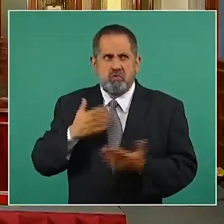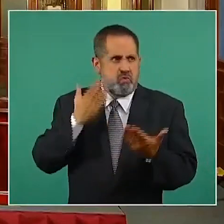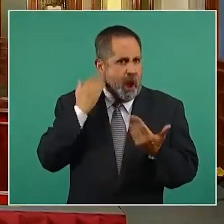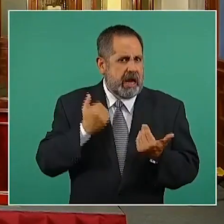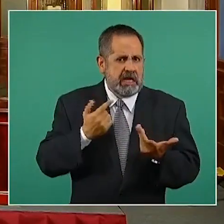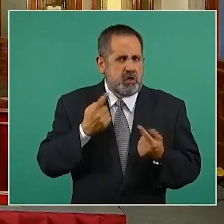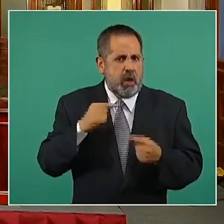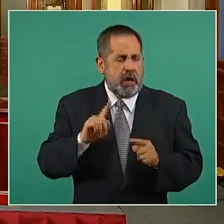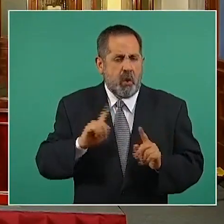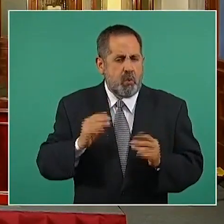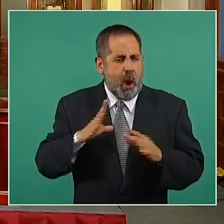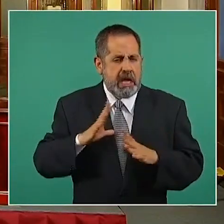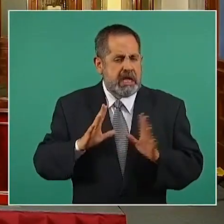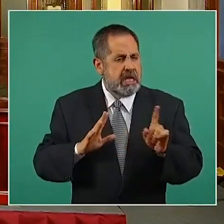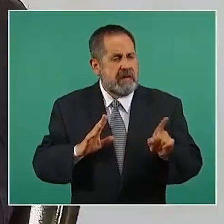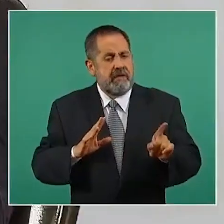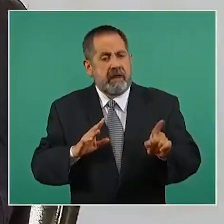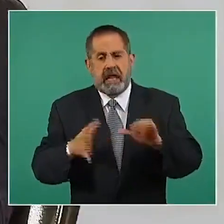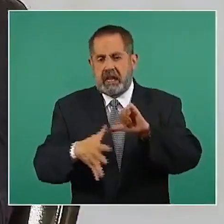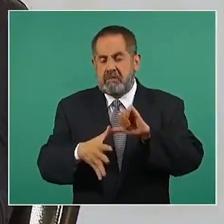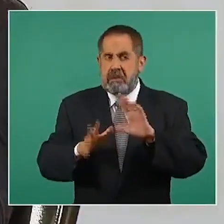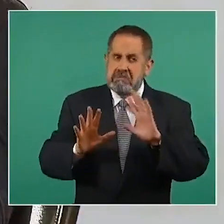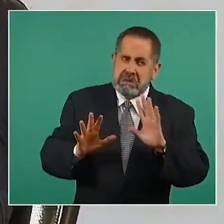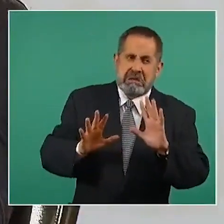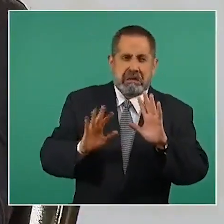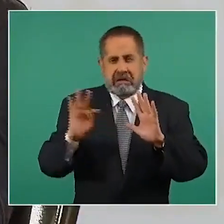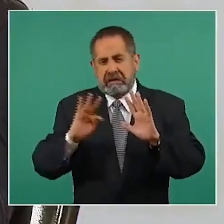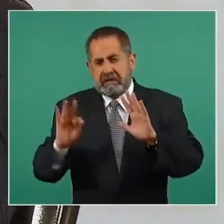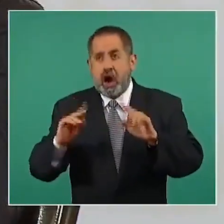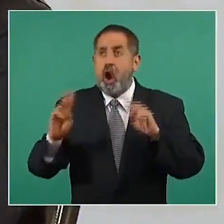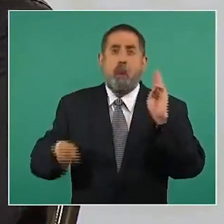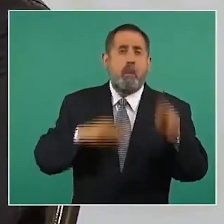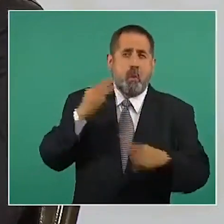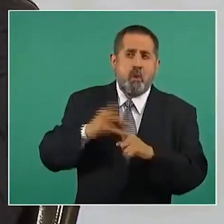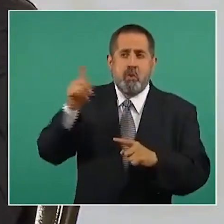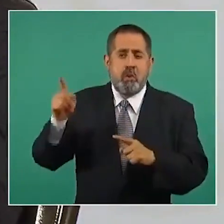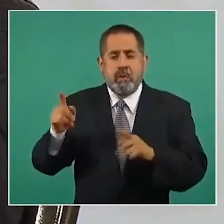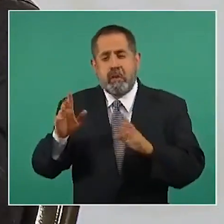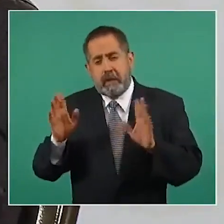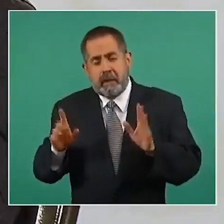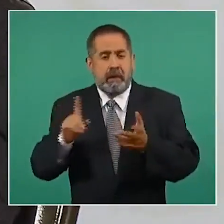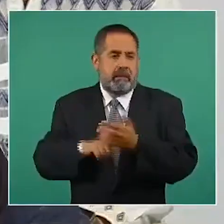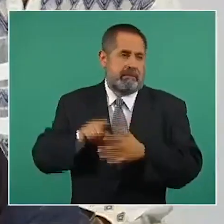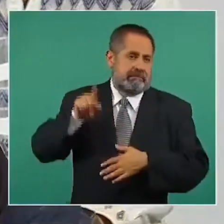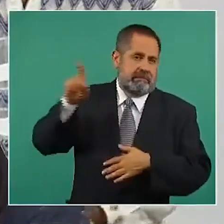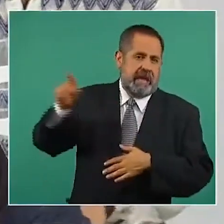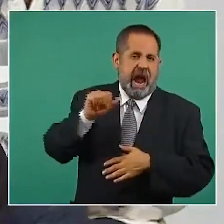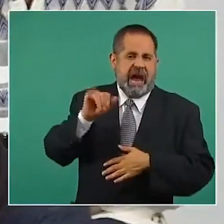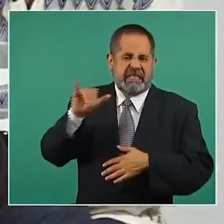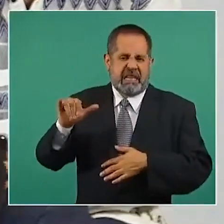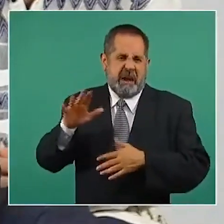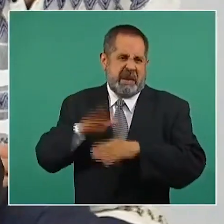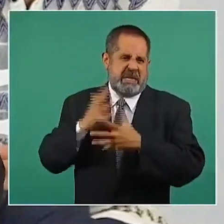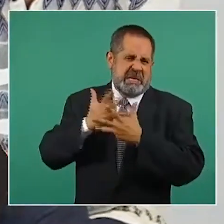sin duda no lo hay, y quizá en Latinoamérica o en otras partes del mundo difícilmente, excepto en Asia, donde tienen hospitales realmente con